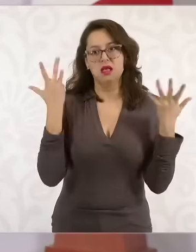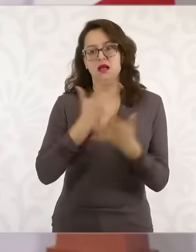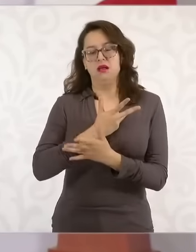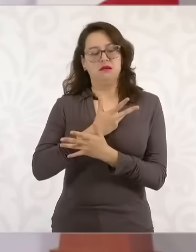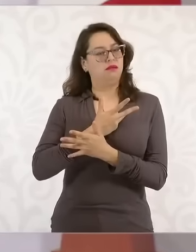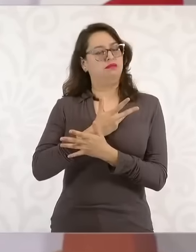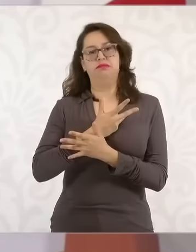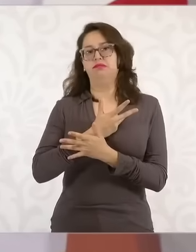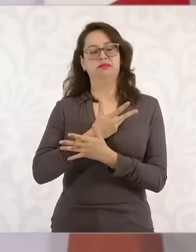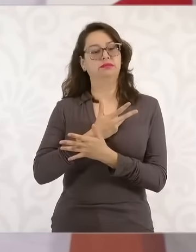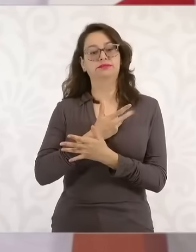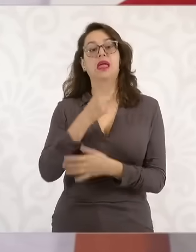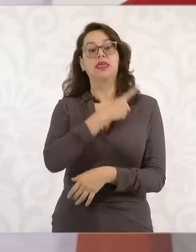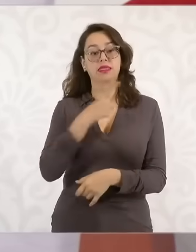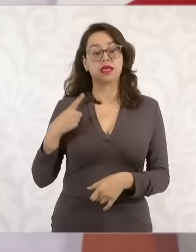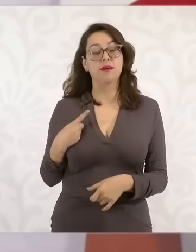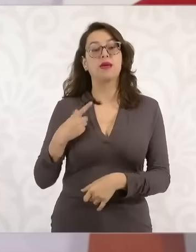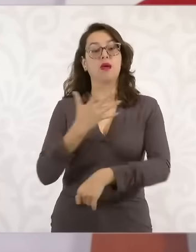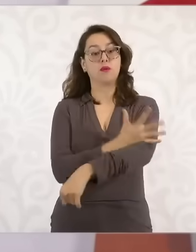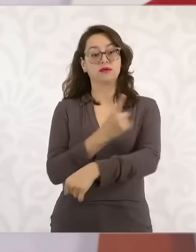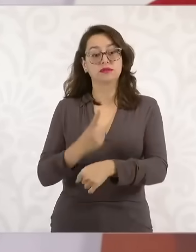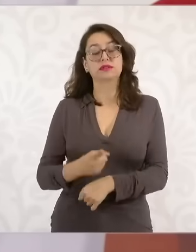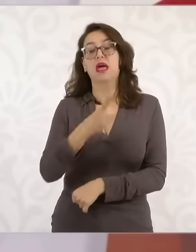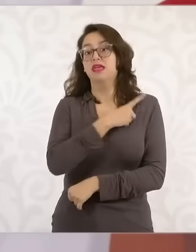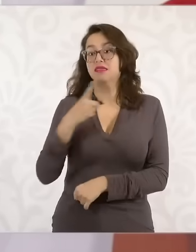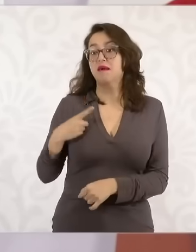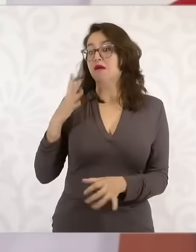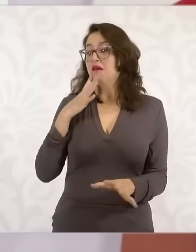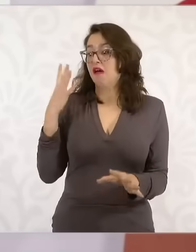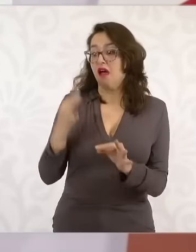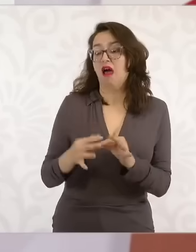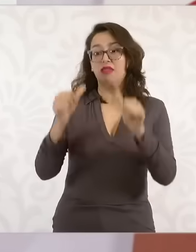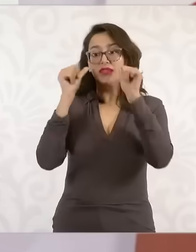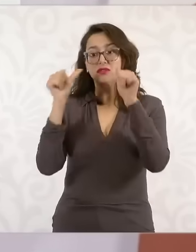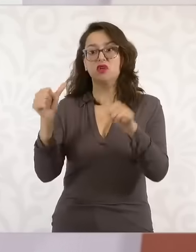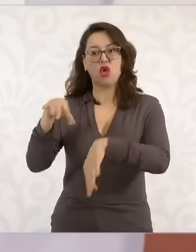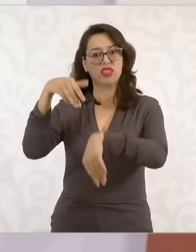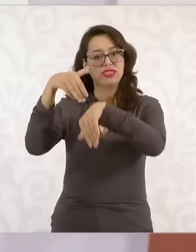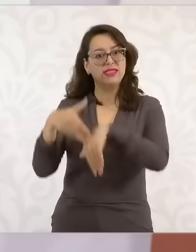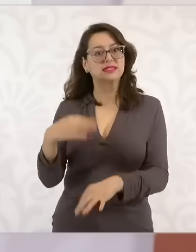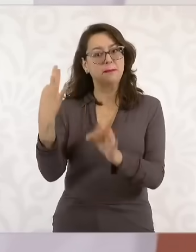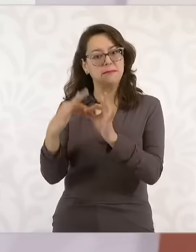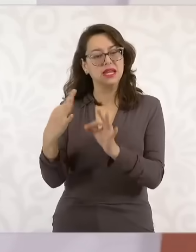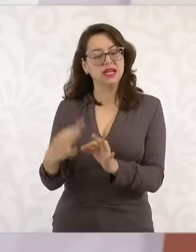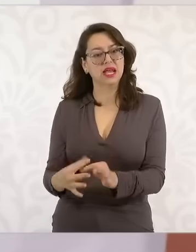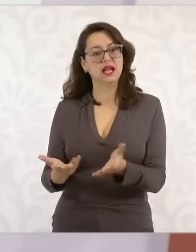requiere honestidad y mucha responsabilidad, atención y disciplina para atender y estrategia